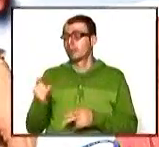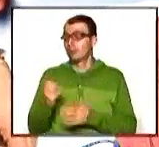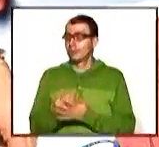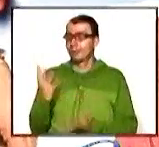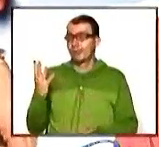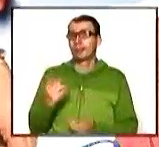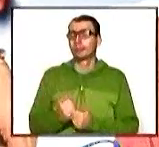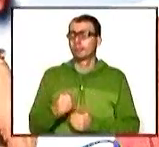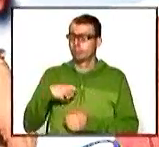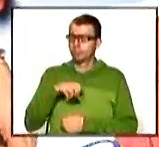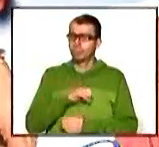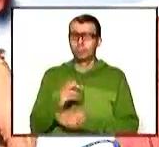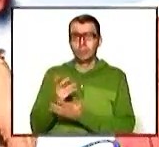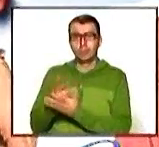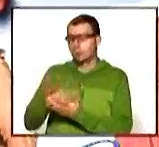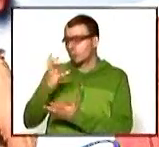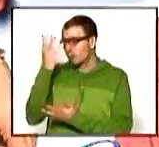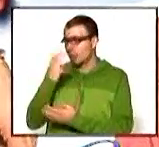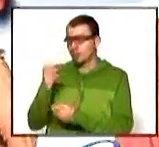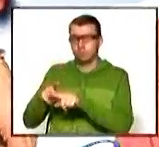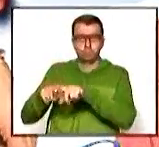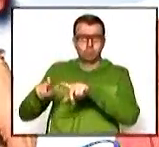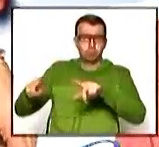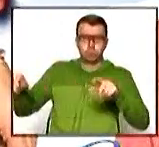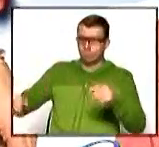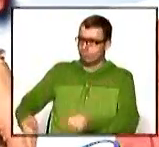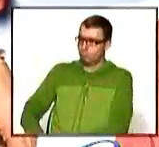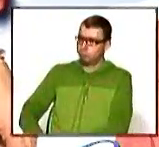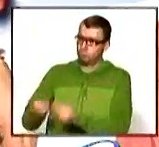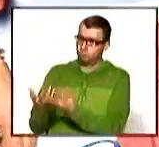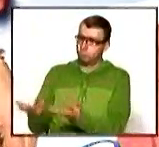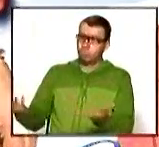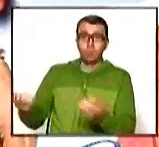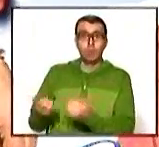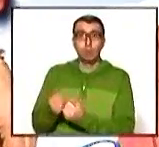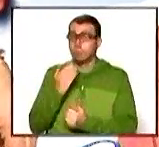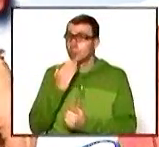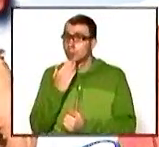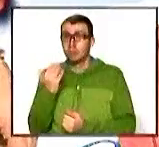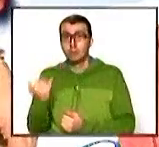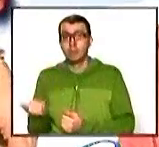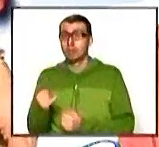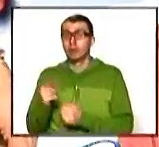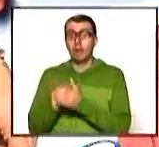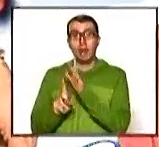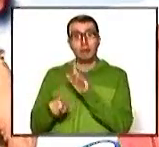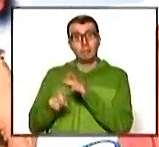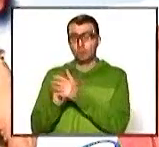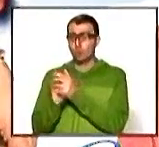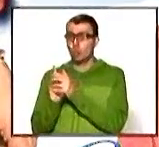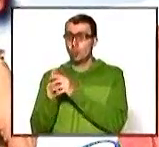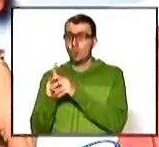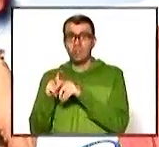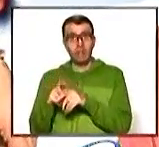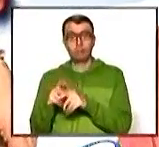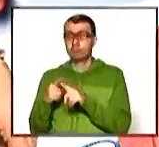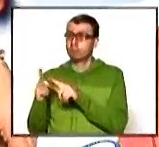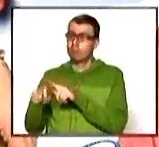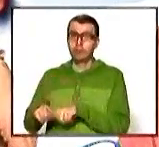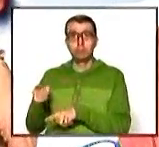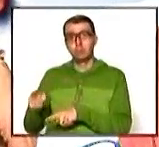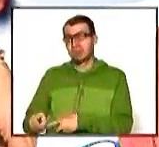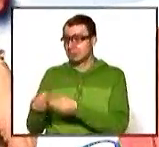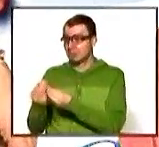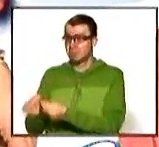que tenemos, que estamos desperdiciando. No es justo que se nos sigan pudriendo las guayabas y tantas frutas cuando tienen